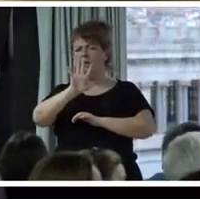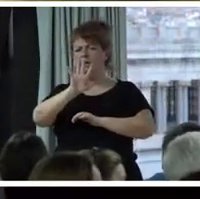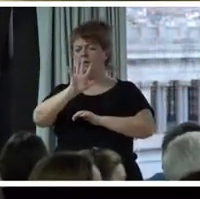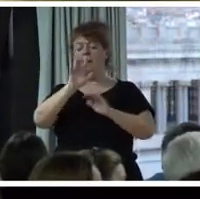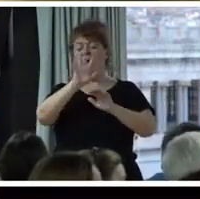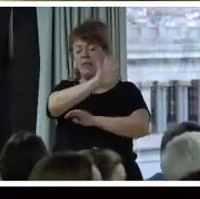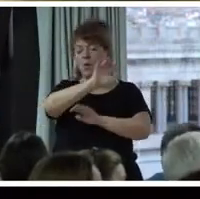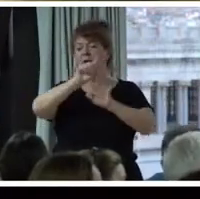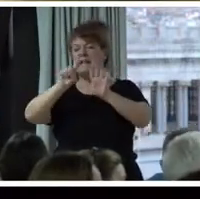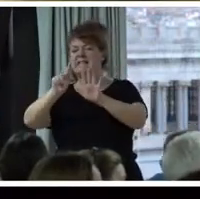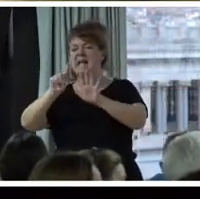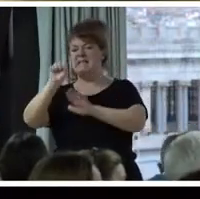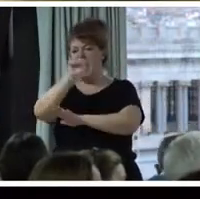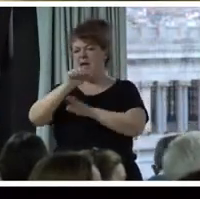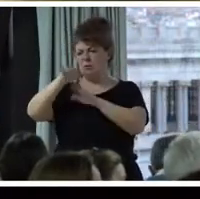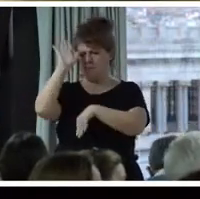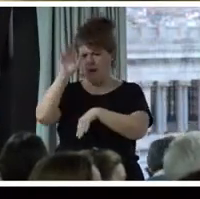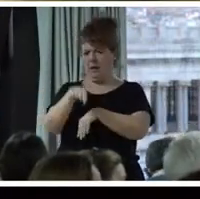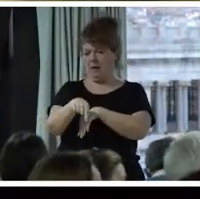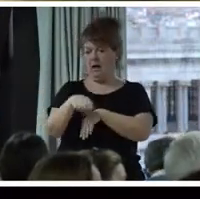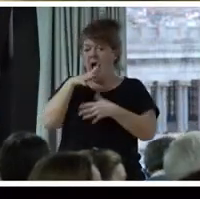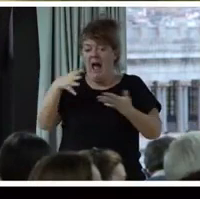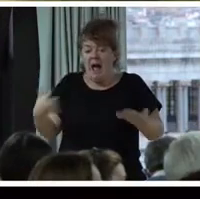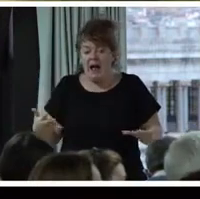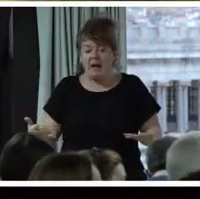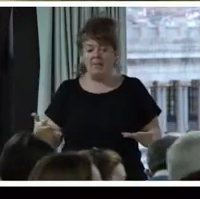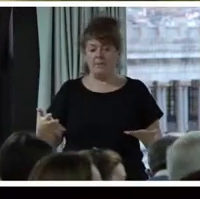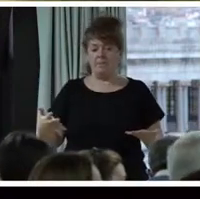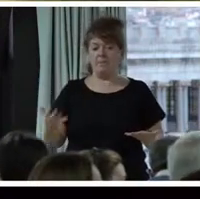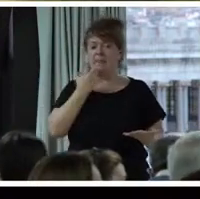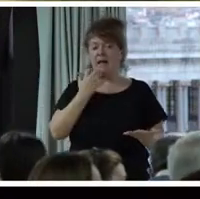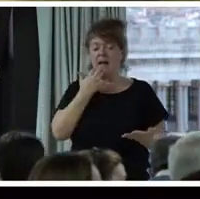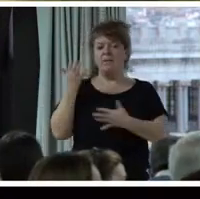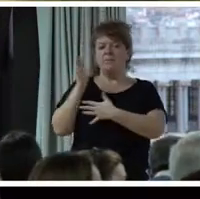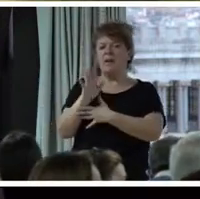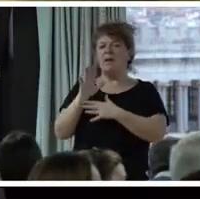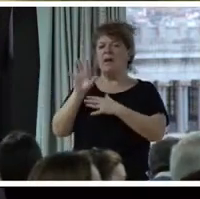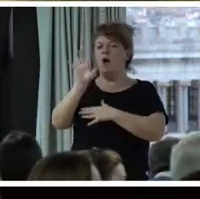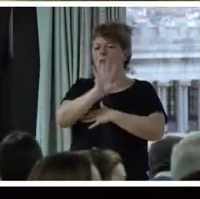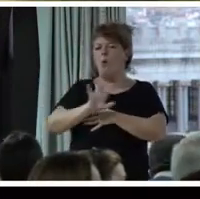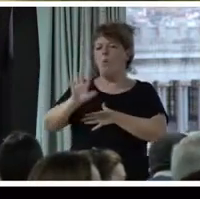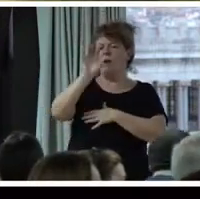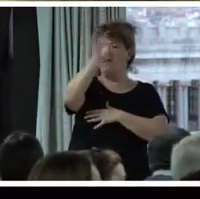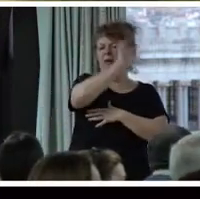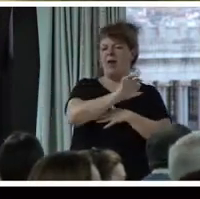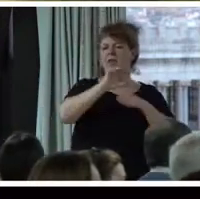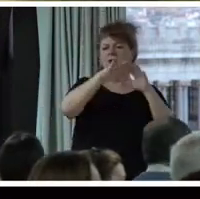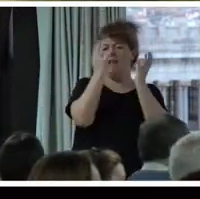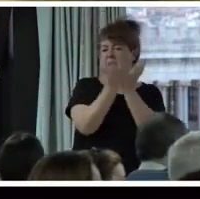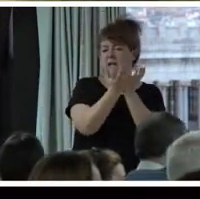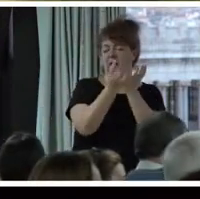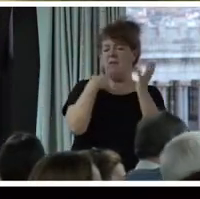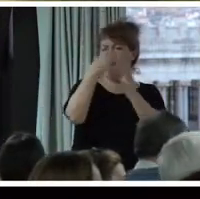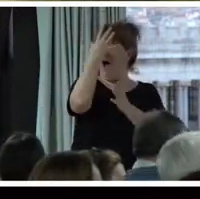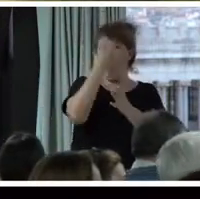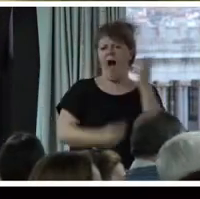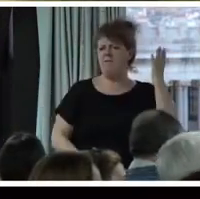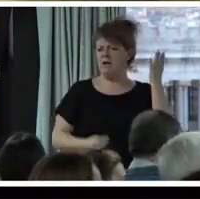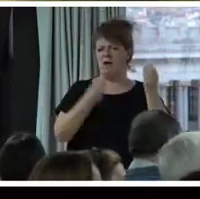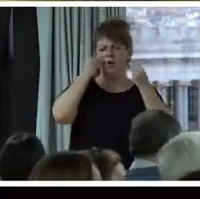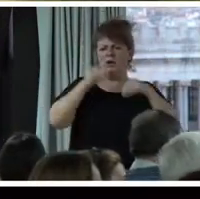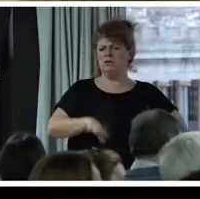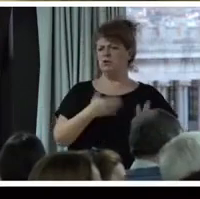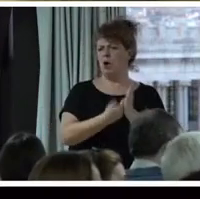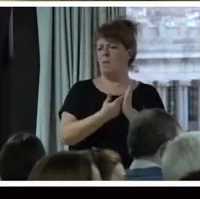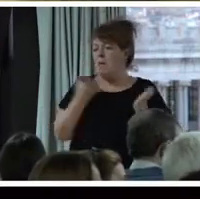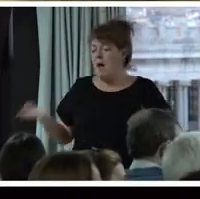56 años la realidad actual ejemplifica como la comunidad internacional ha fallado históricamente